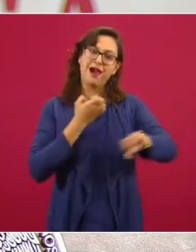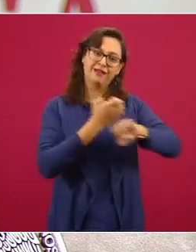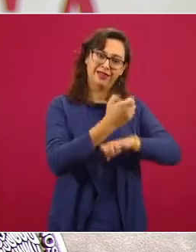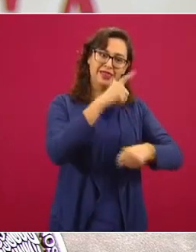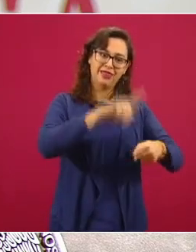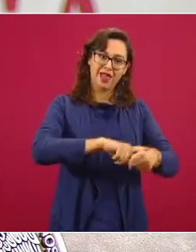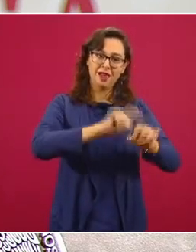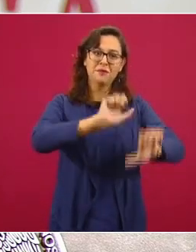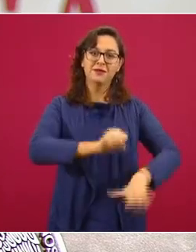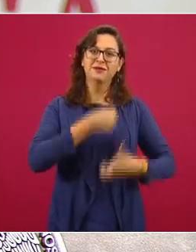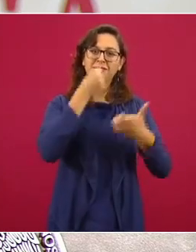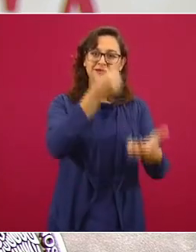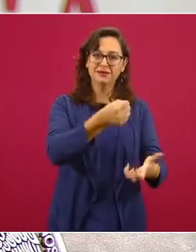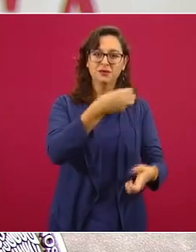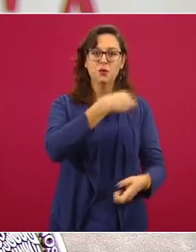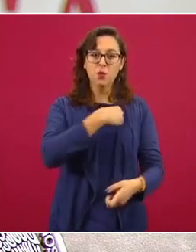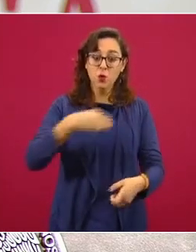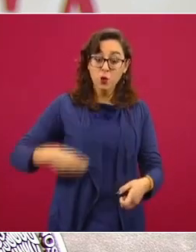los municipios.